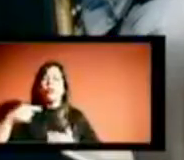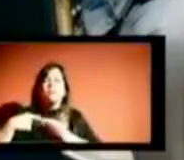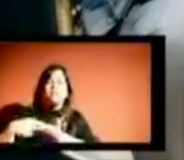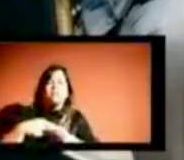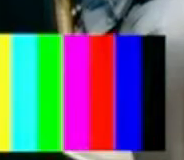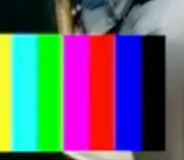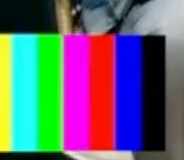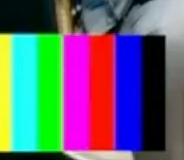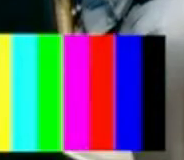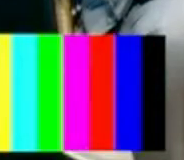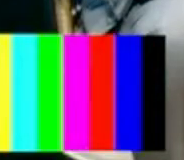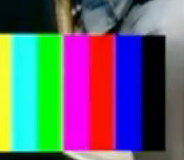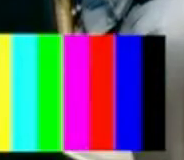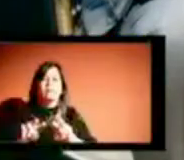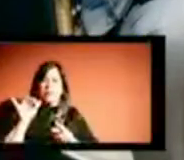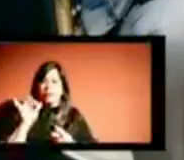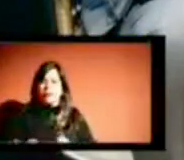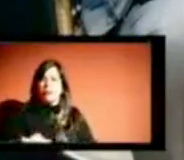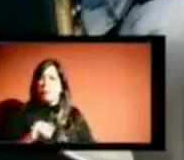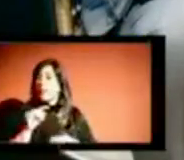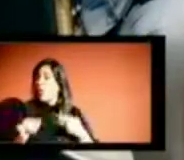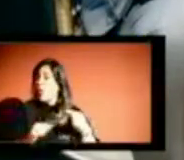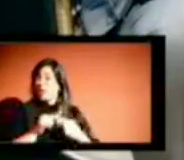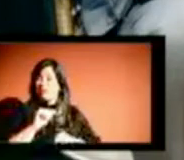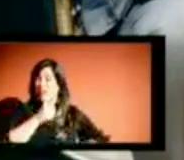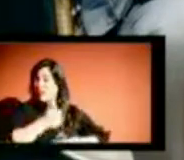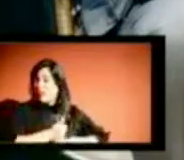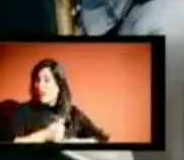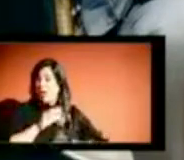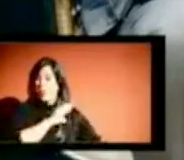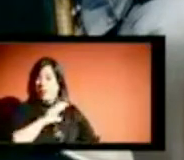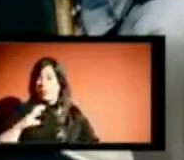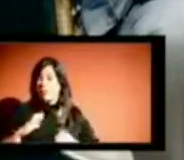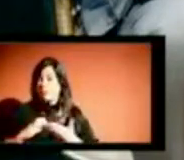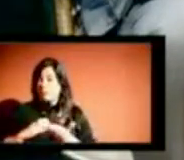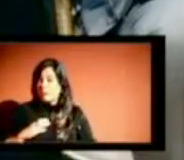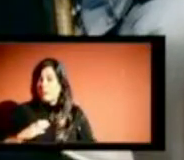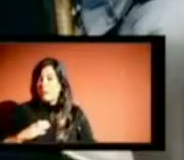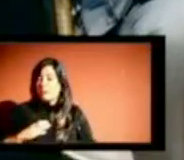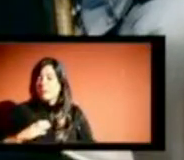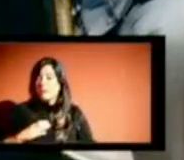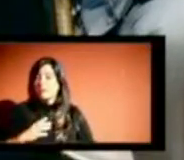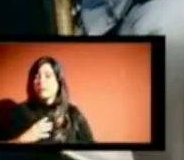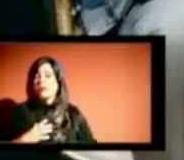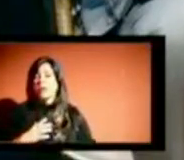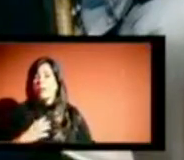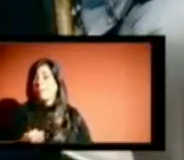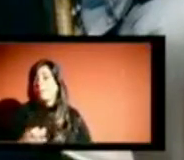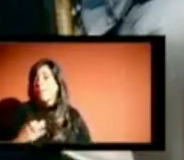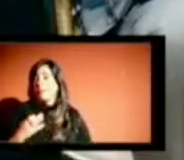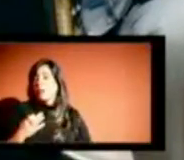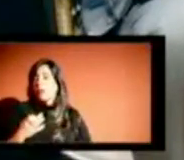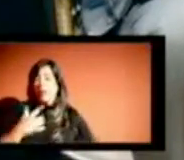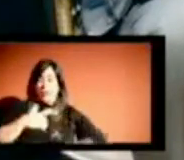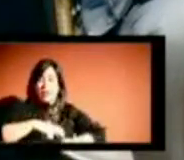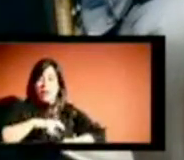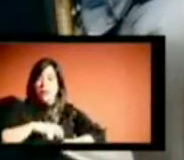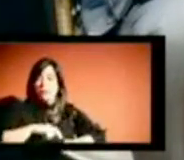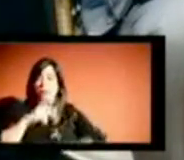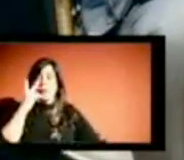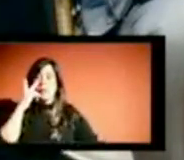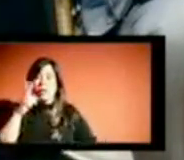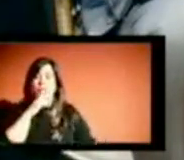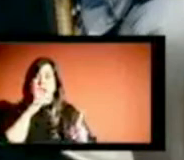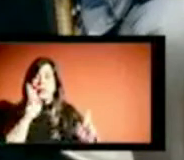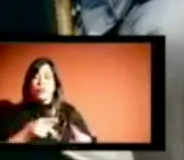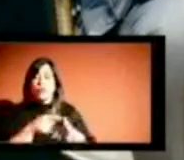¿verdad?, esto. ¿Cuándo se va a estar estableciendo ese comité y, ¿verdad?, y cuán pronto se pudiera estar viendo una